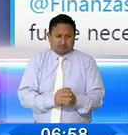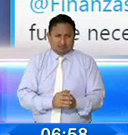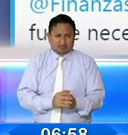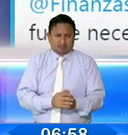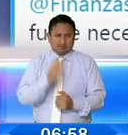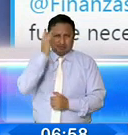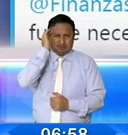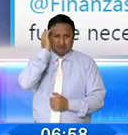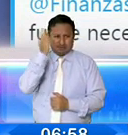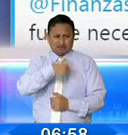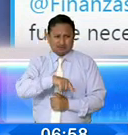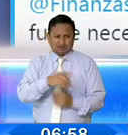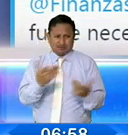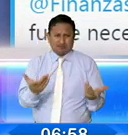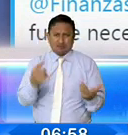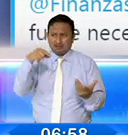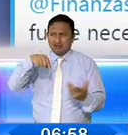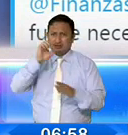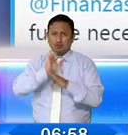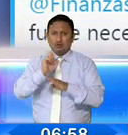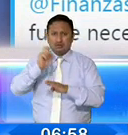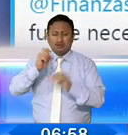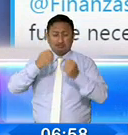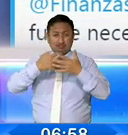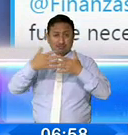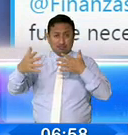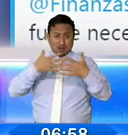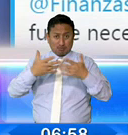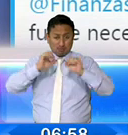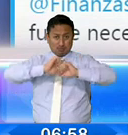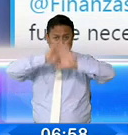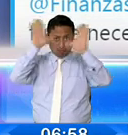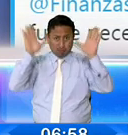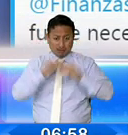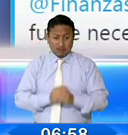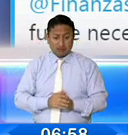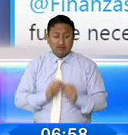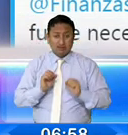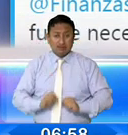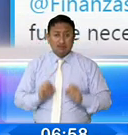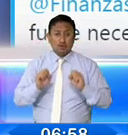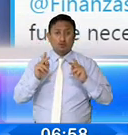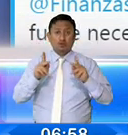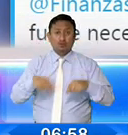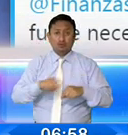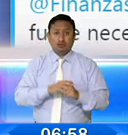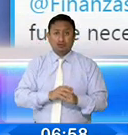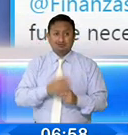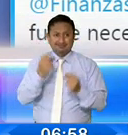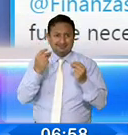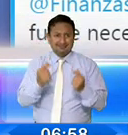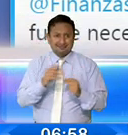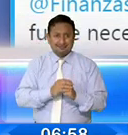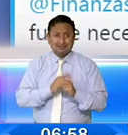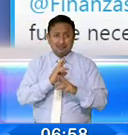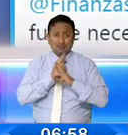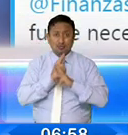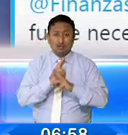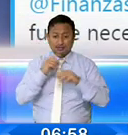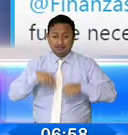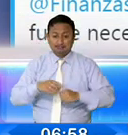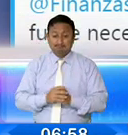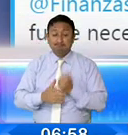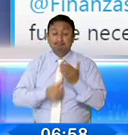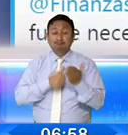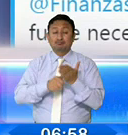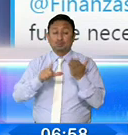sensatez hacia el país requiere de transparencia y sentido de oportunidad en su pronunciamiento. He dispuesto al Ministerio de Finanzas a atender